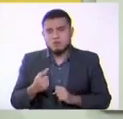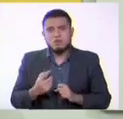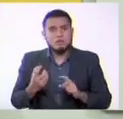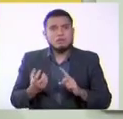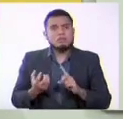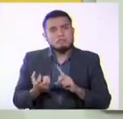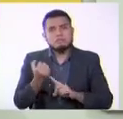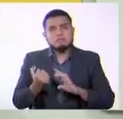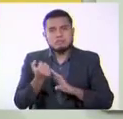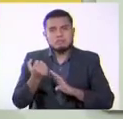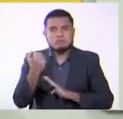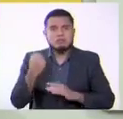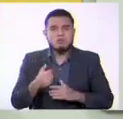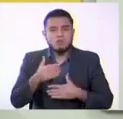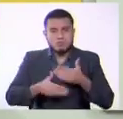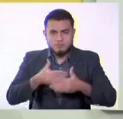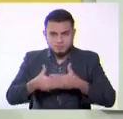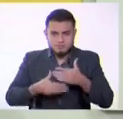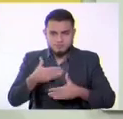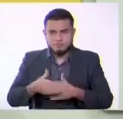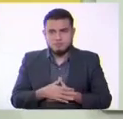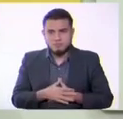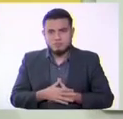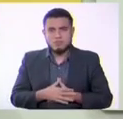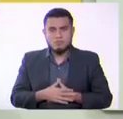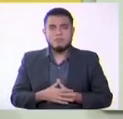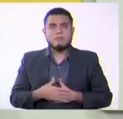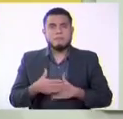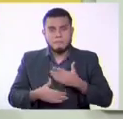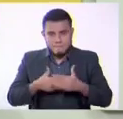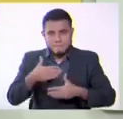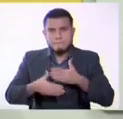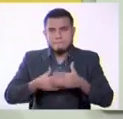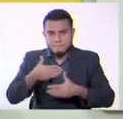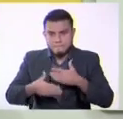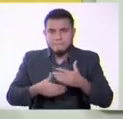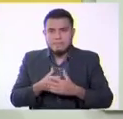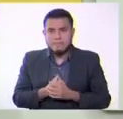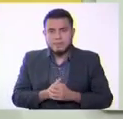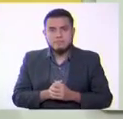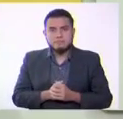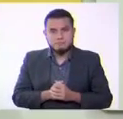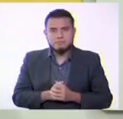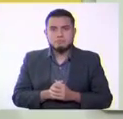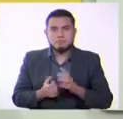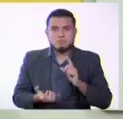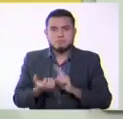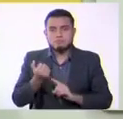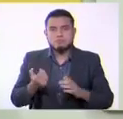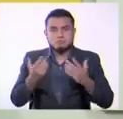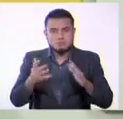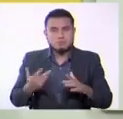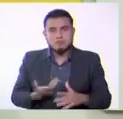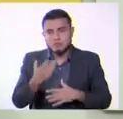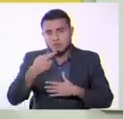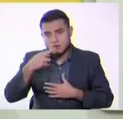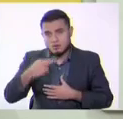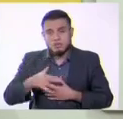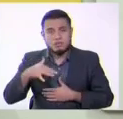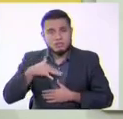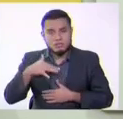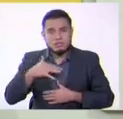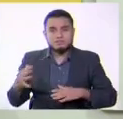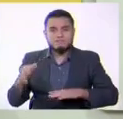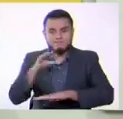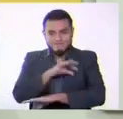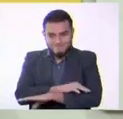¿verdad? Es un proceso que va poco a poco, que se logra cuando ya uno realmente se siente